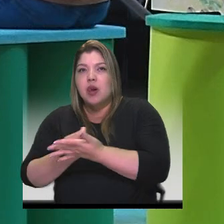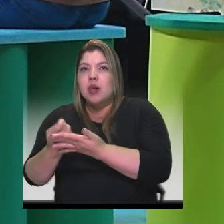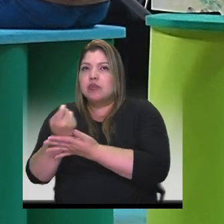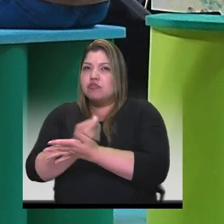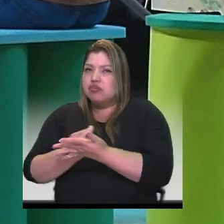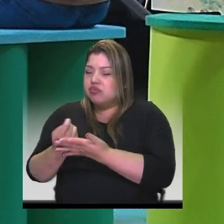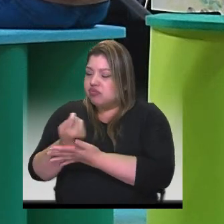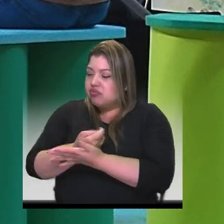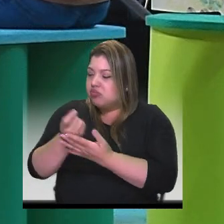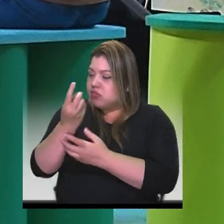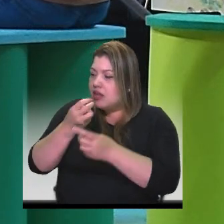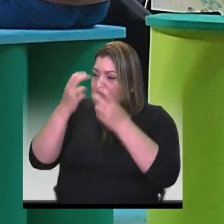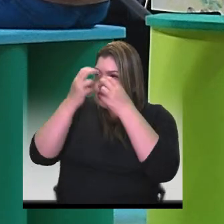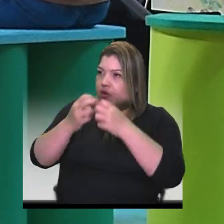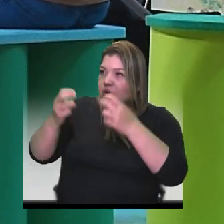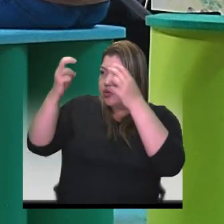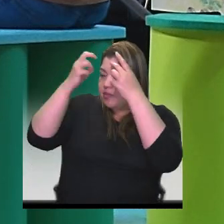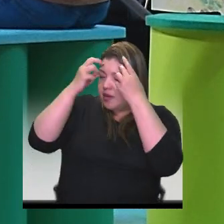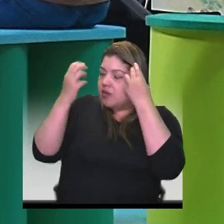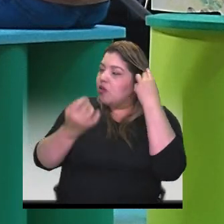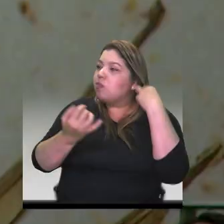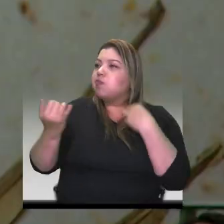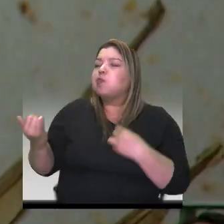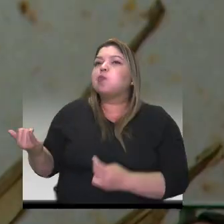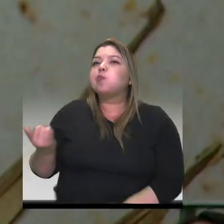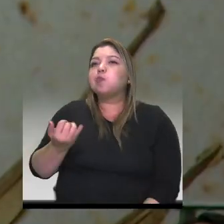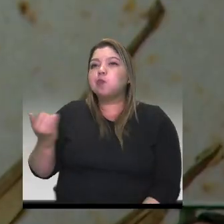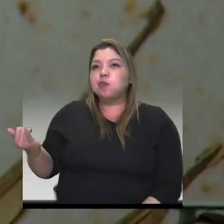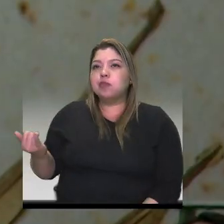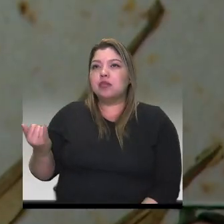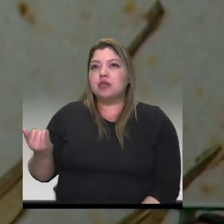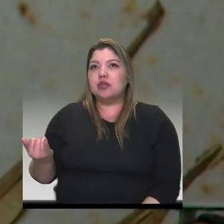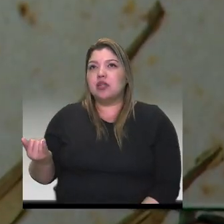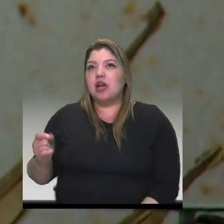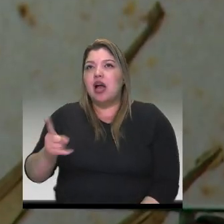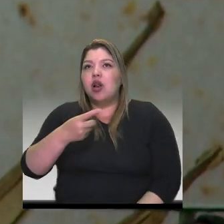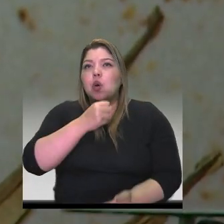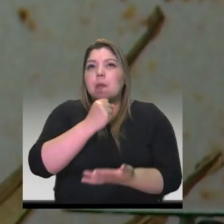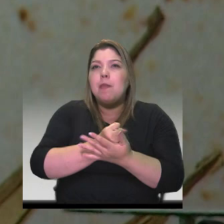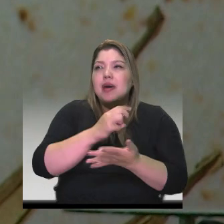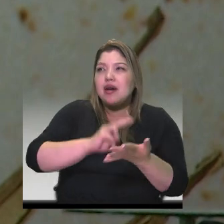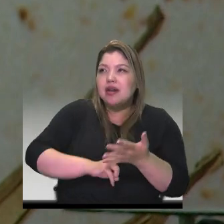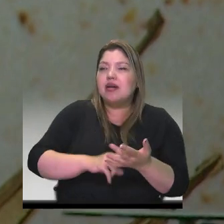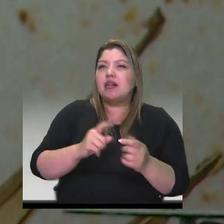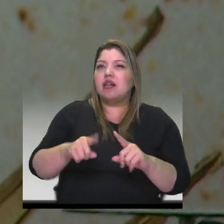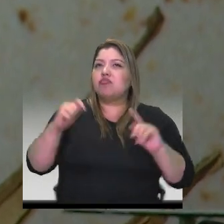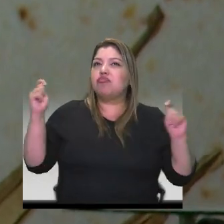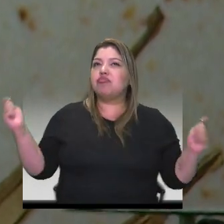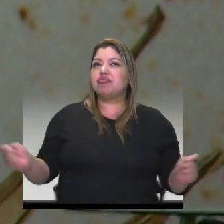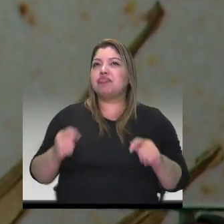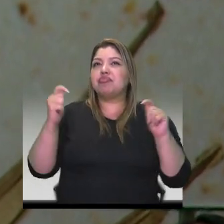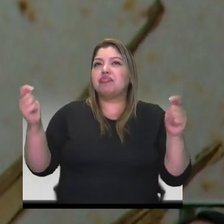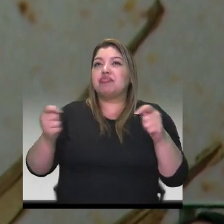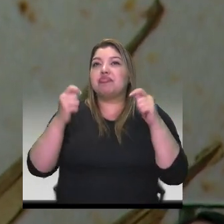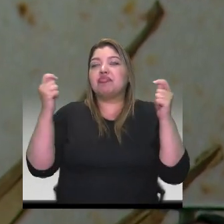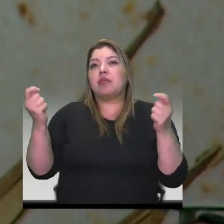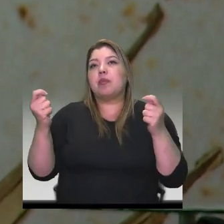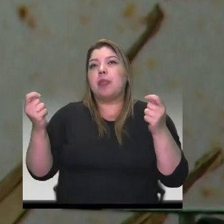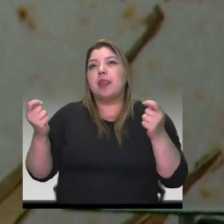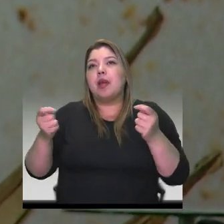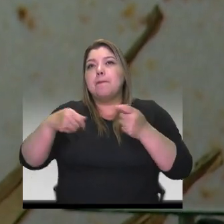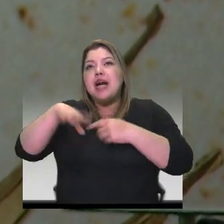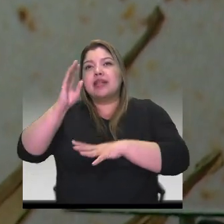mayores conocimientos de esto, cuando una marca más comercial, cuando una marca más